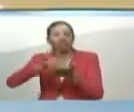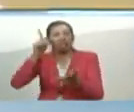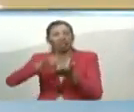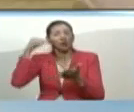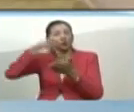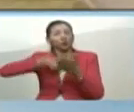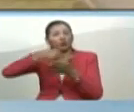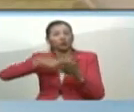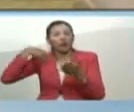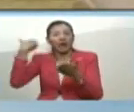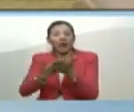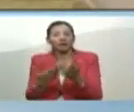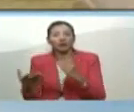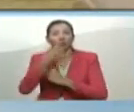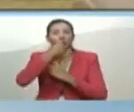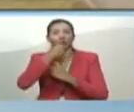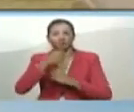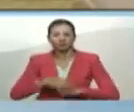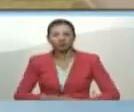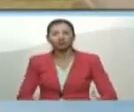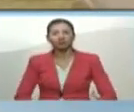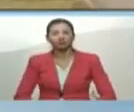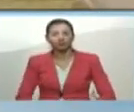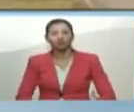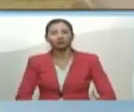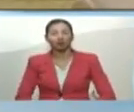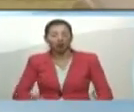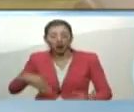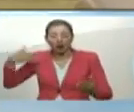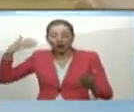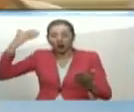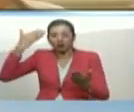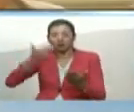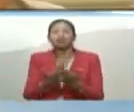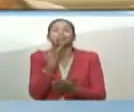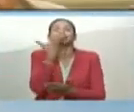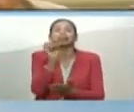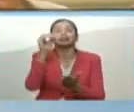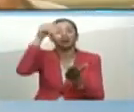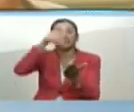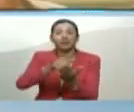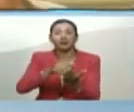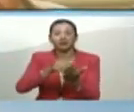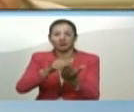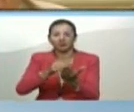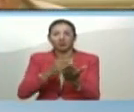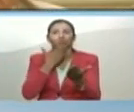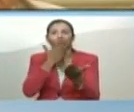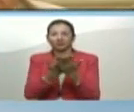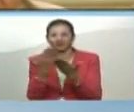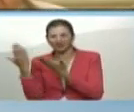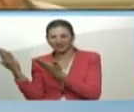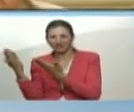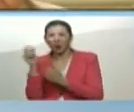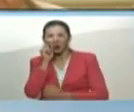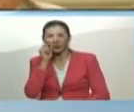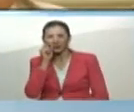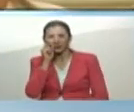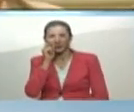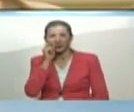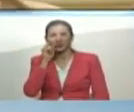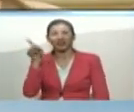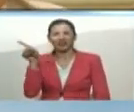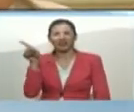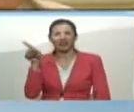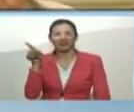Y así vemos nosotros el empuje que llegamos, 30.000 propuestas. Mira, está el programa, mira, ese segundo Meléndez, creo que es del más todavía.